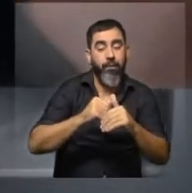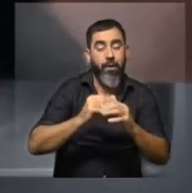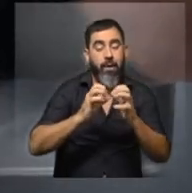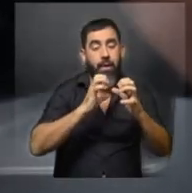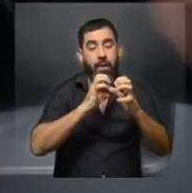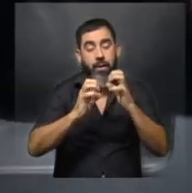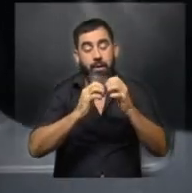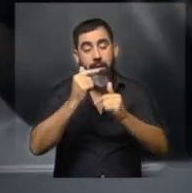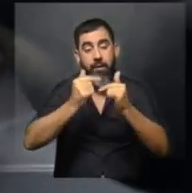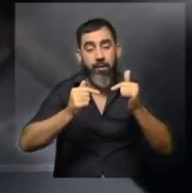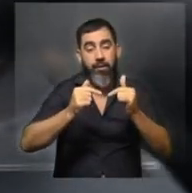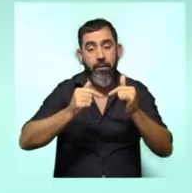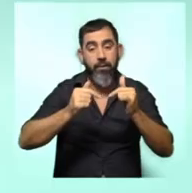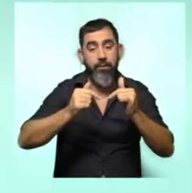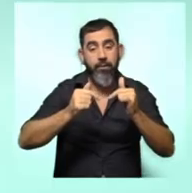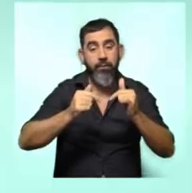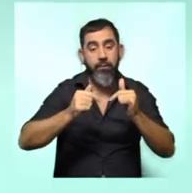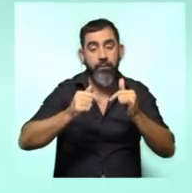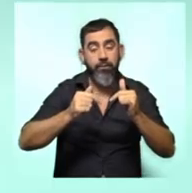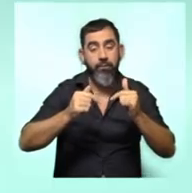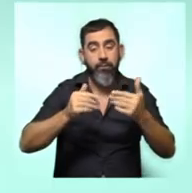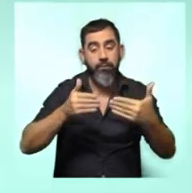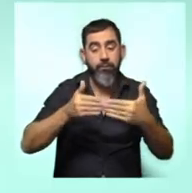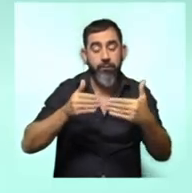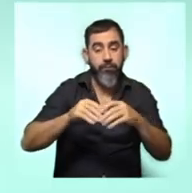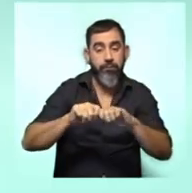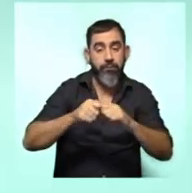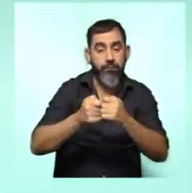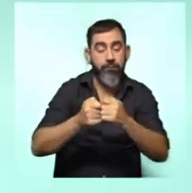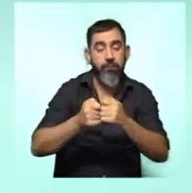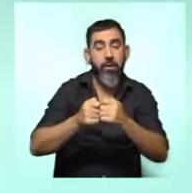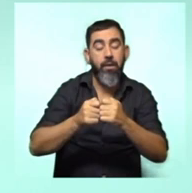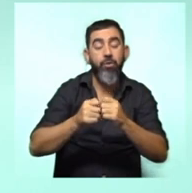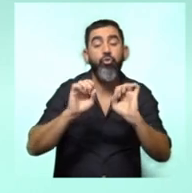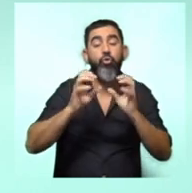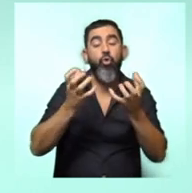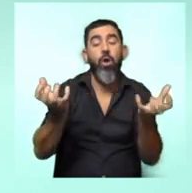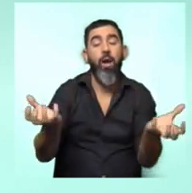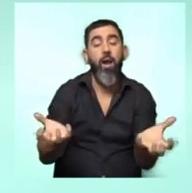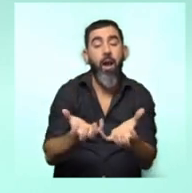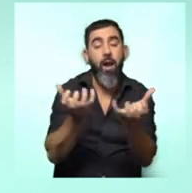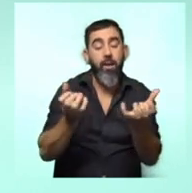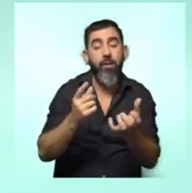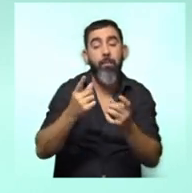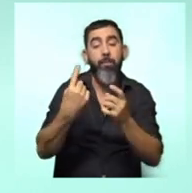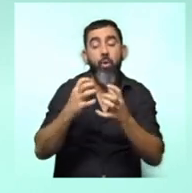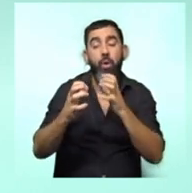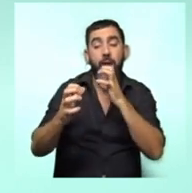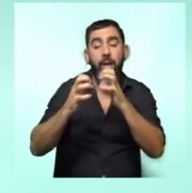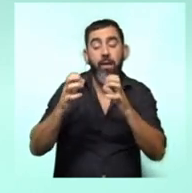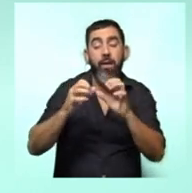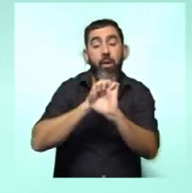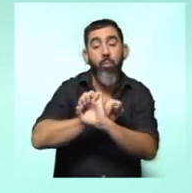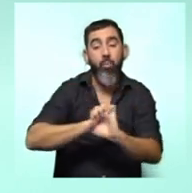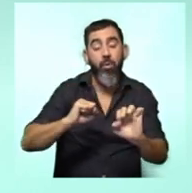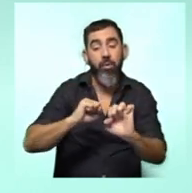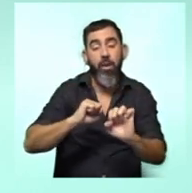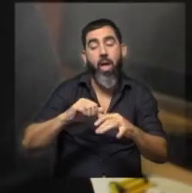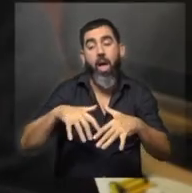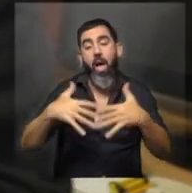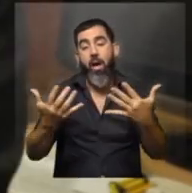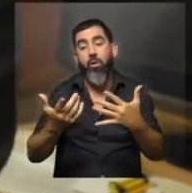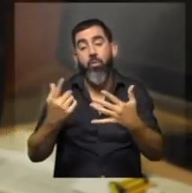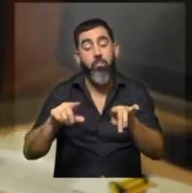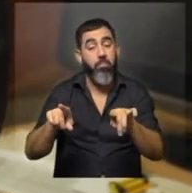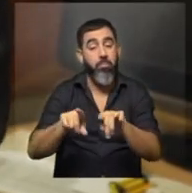o estos paquetes de energía, rompan enlaces químicos, ¿eh? La radiación lo que va a hacer es calentar. Después la energía térmica puede ser que haga algo, pero es lo